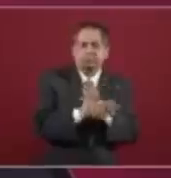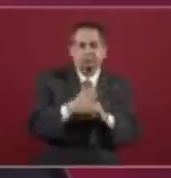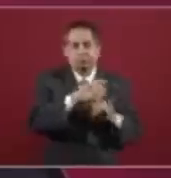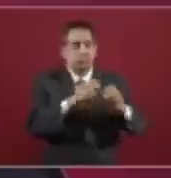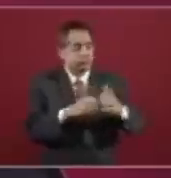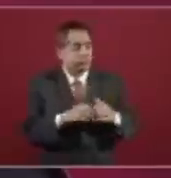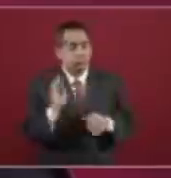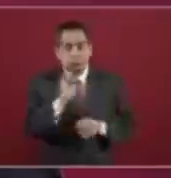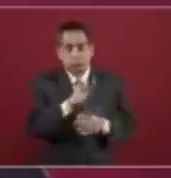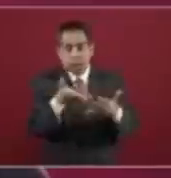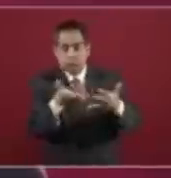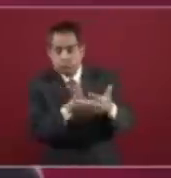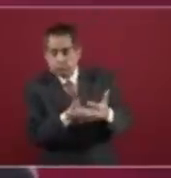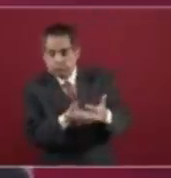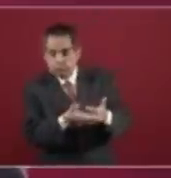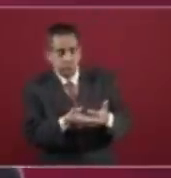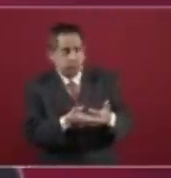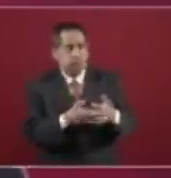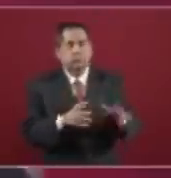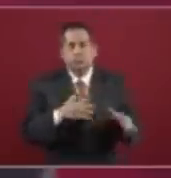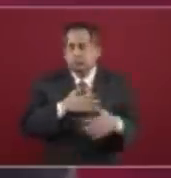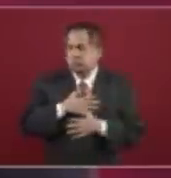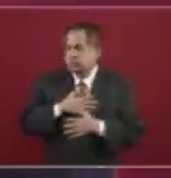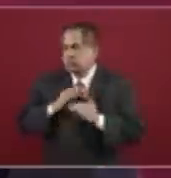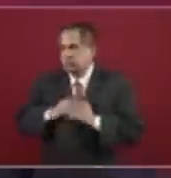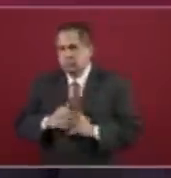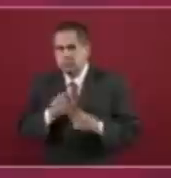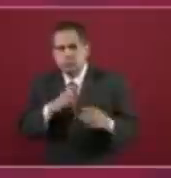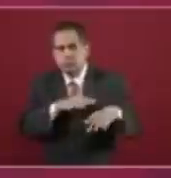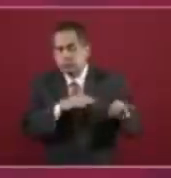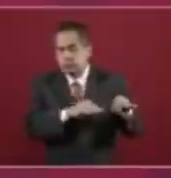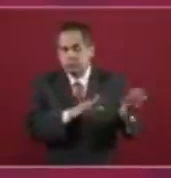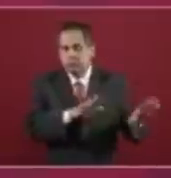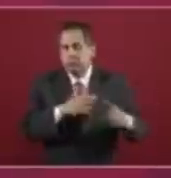en receso, podía uno estar tranquilo.